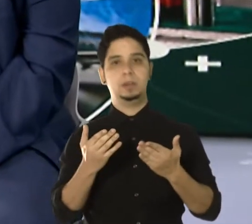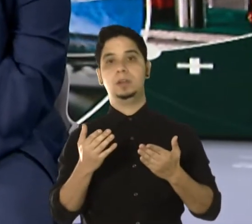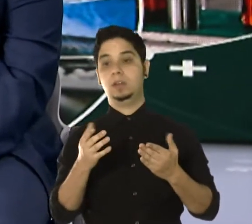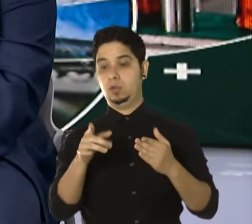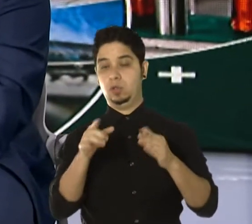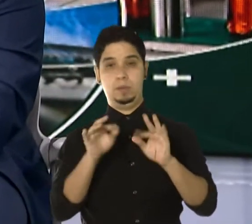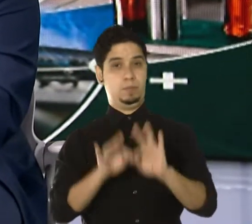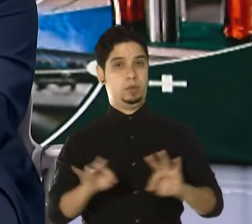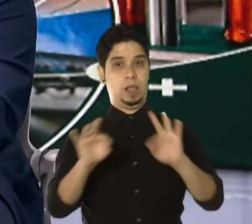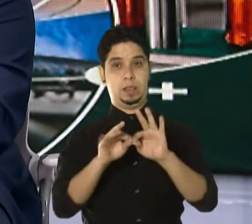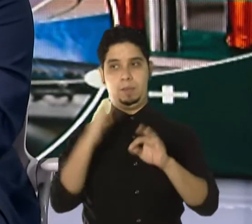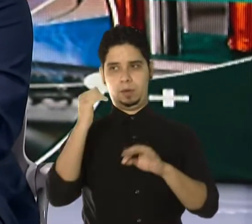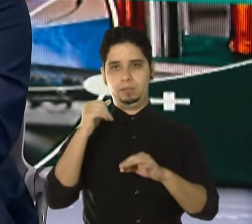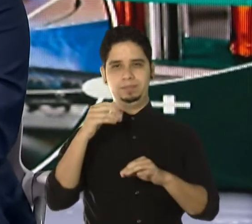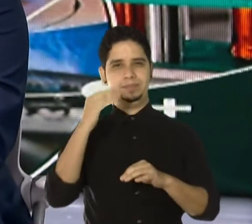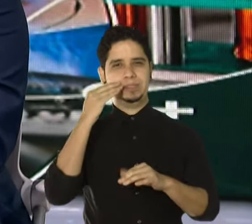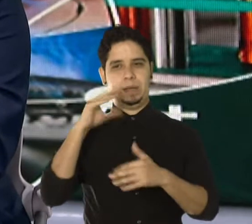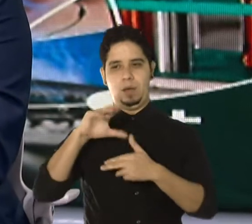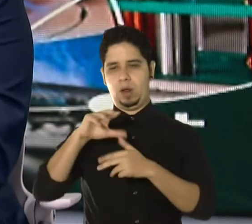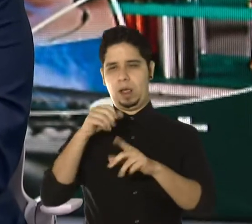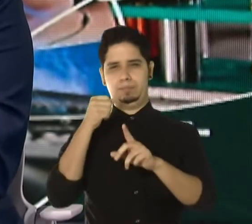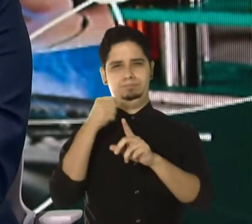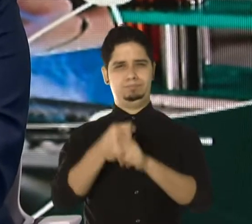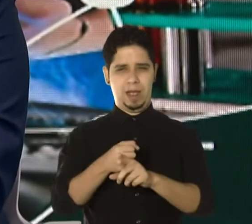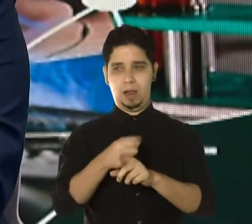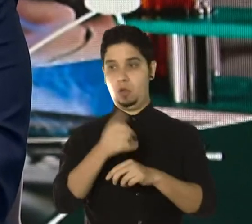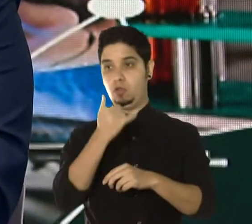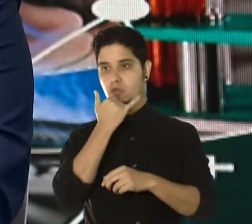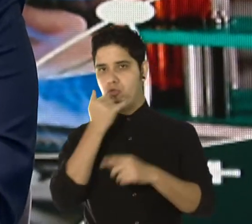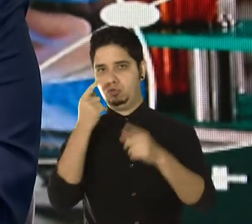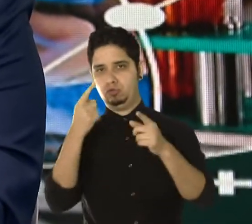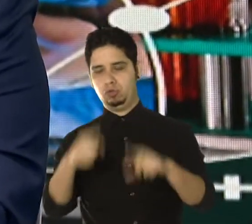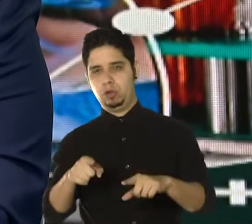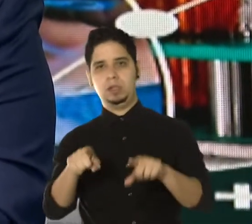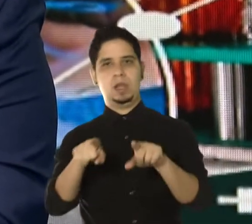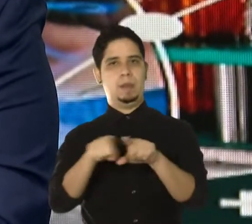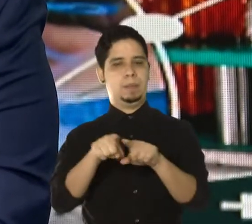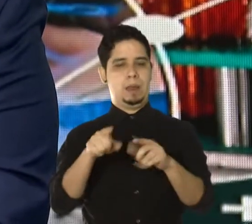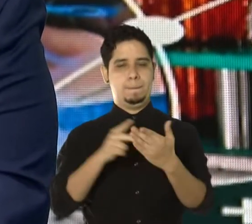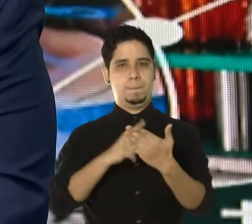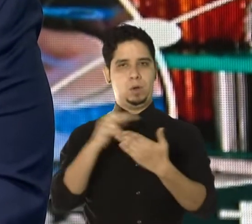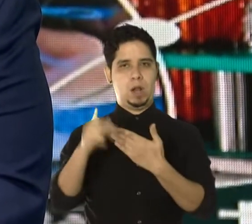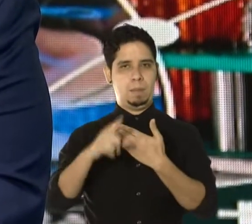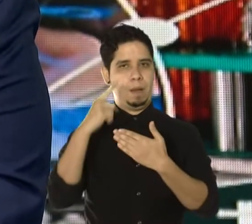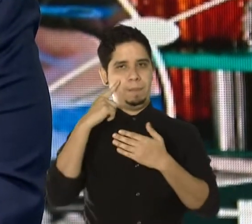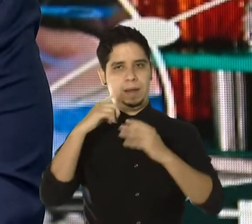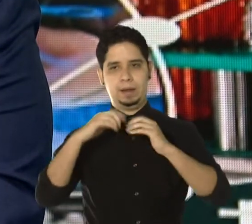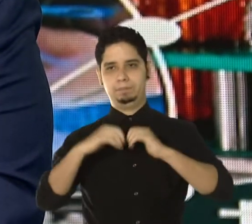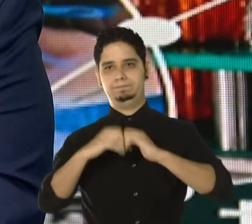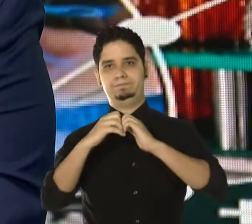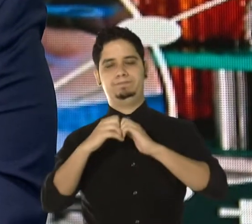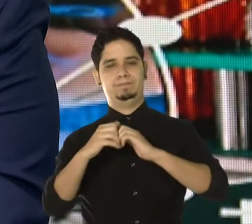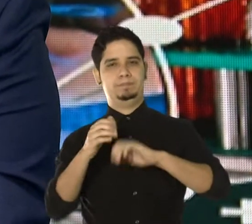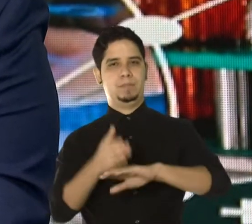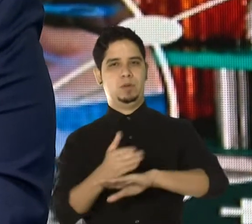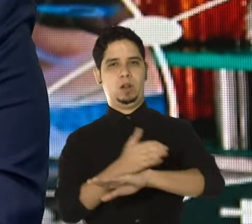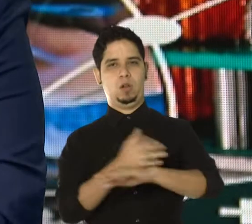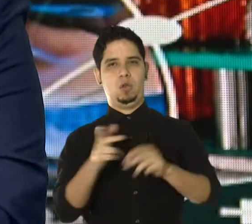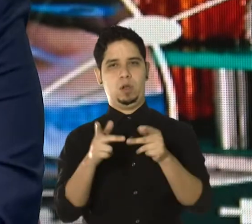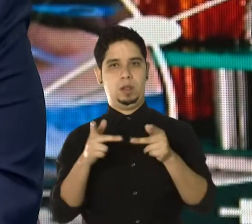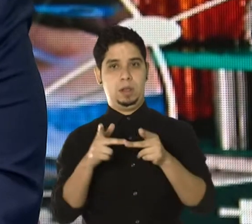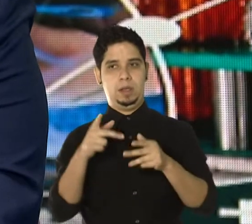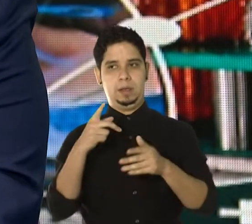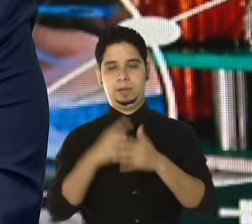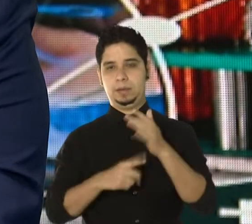que hubo por los huracanes, ¿verdad? Y por los programas de reconstrucción que empezaron a salir precisamente el